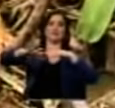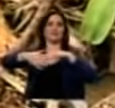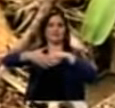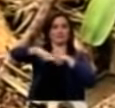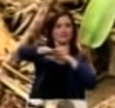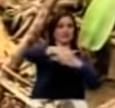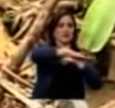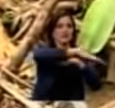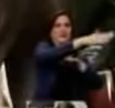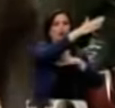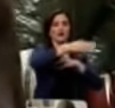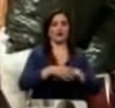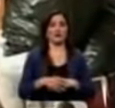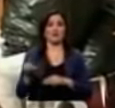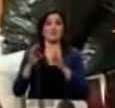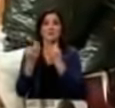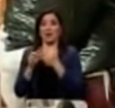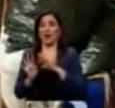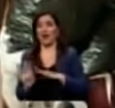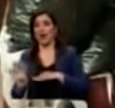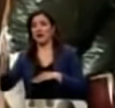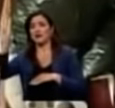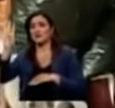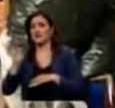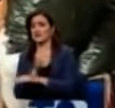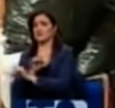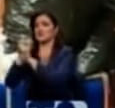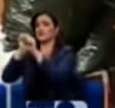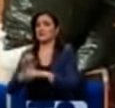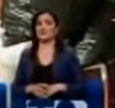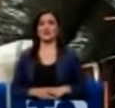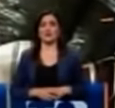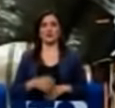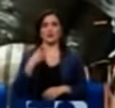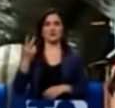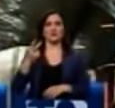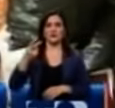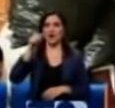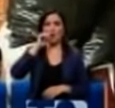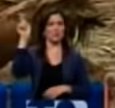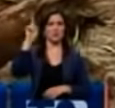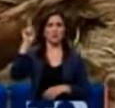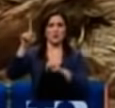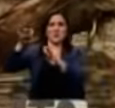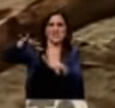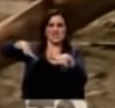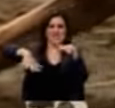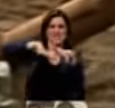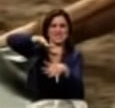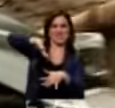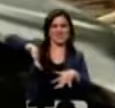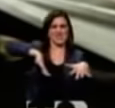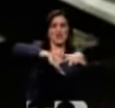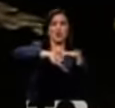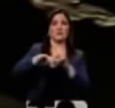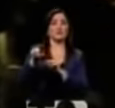huir en medio de la palizada. La quebrada lo que traía era más lodo que agua, era algo que como que el lodo hacía remolino. Solo en este, el sector